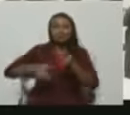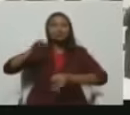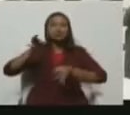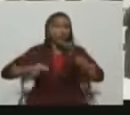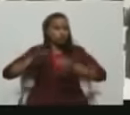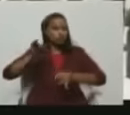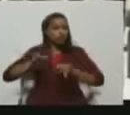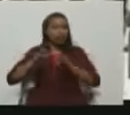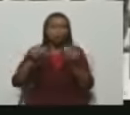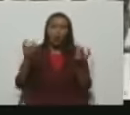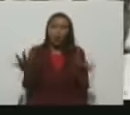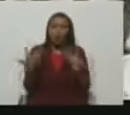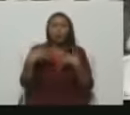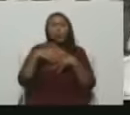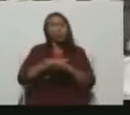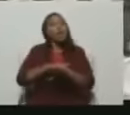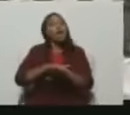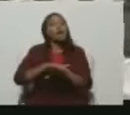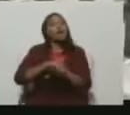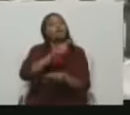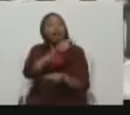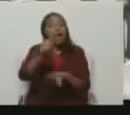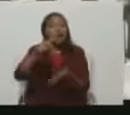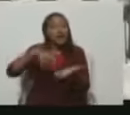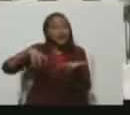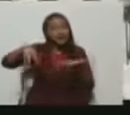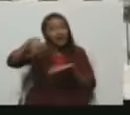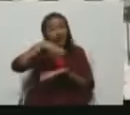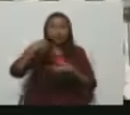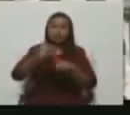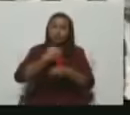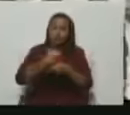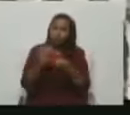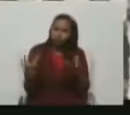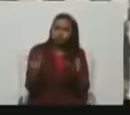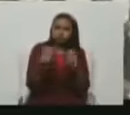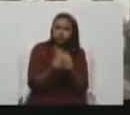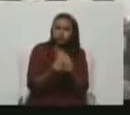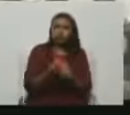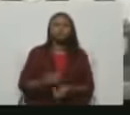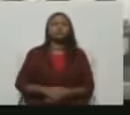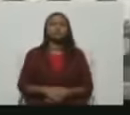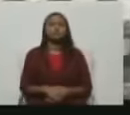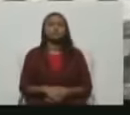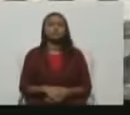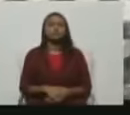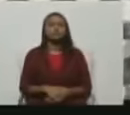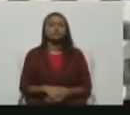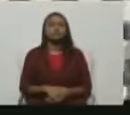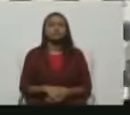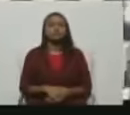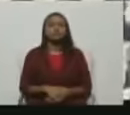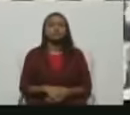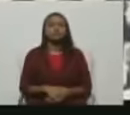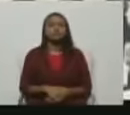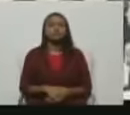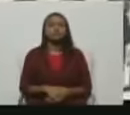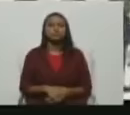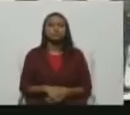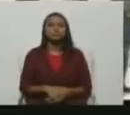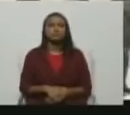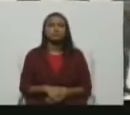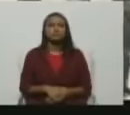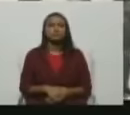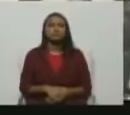situacionales en cada estado. Para ello, la Defensoría del Pueblo dispone de los siguientes mecanismos para la atención de cualquier